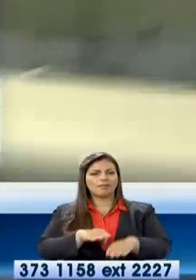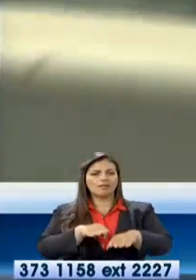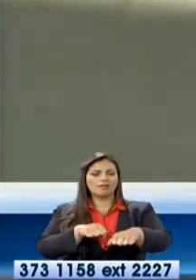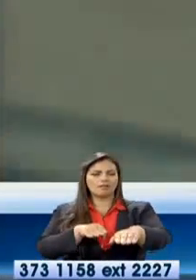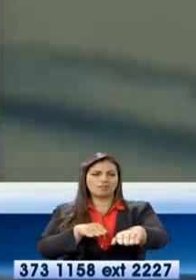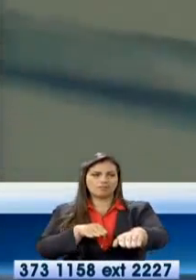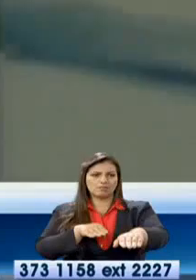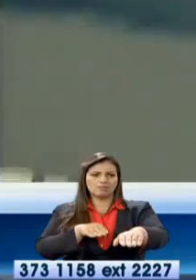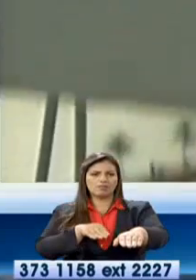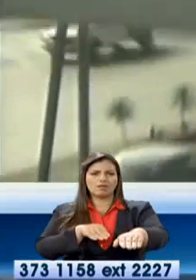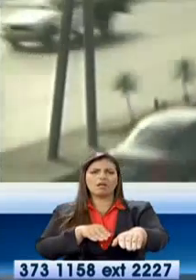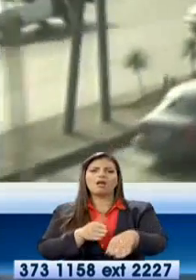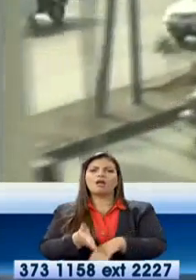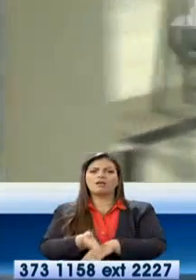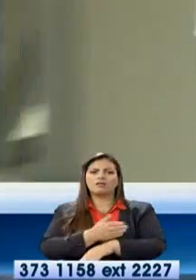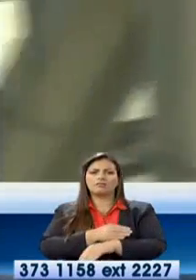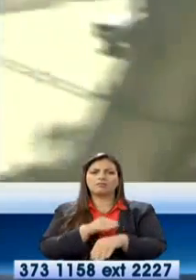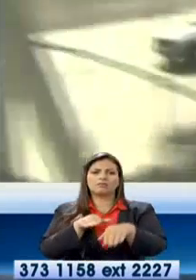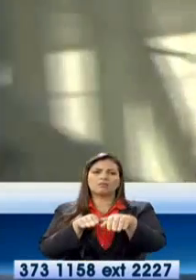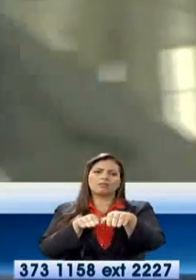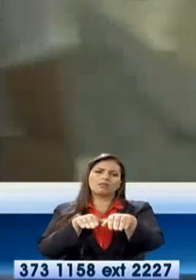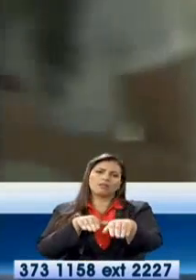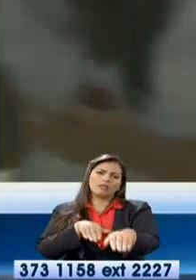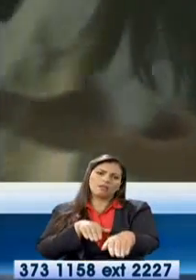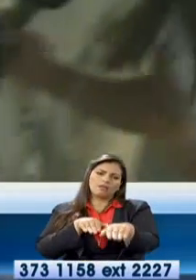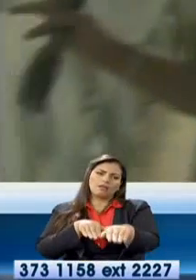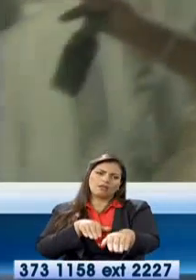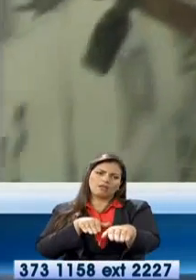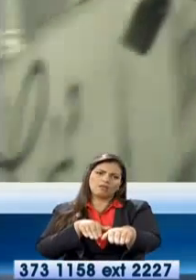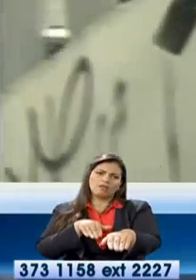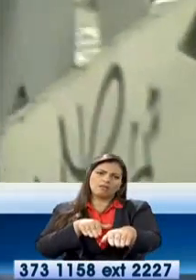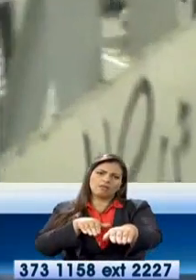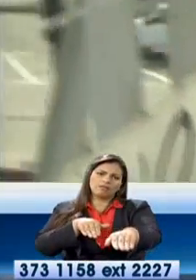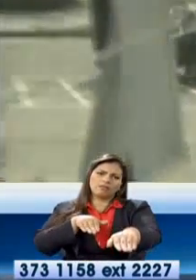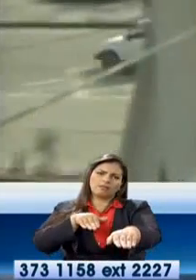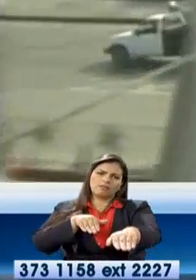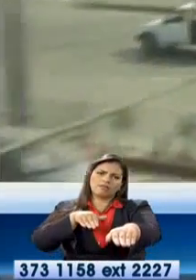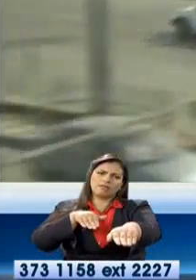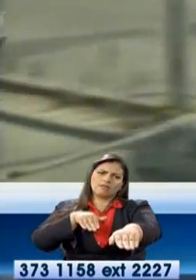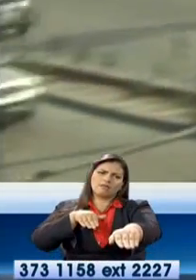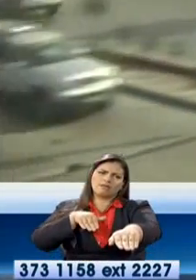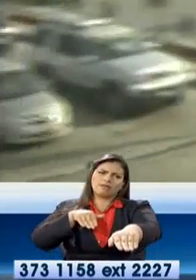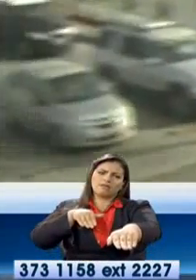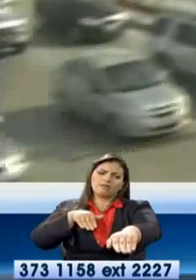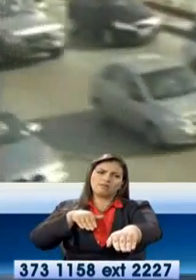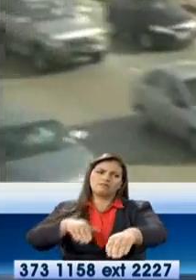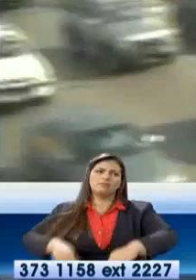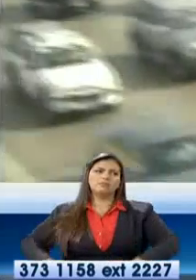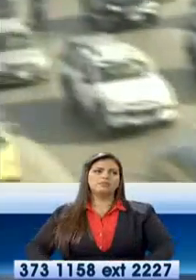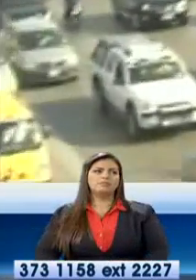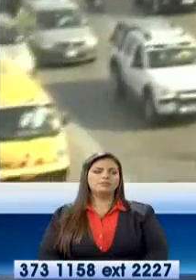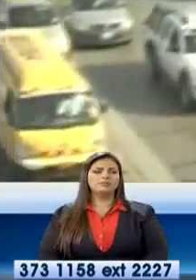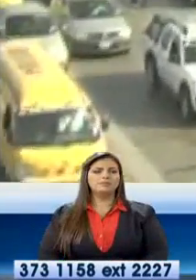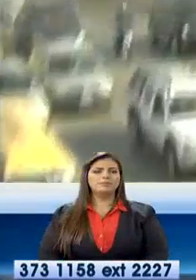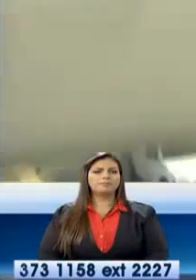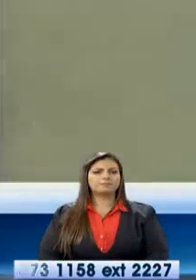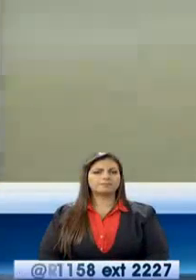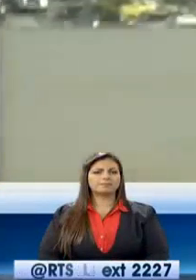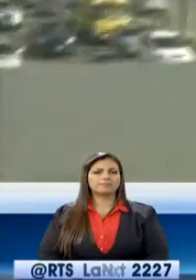arrancaron. Del lado de acá se puede observar, Fernando, mejor cómo ya el tráfico a esta hora es más